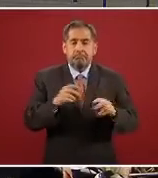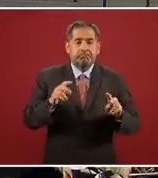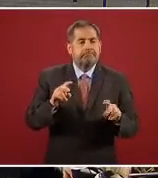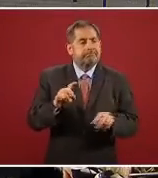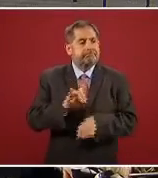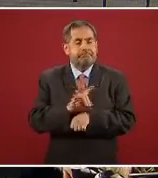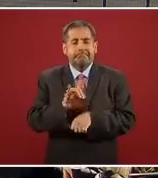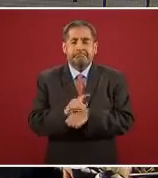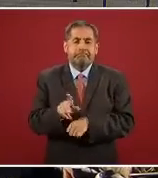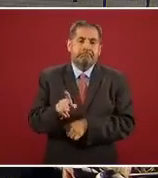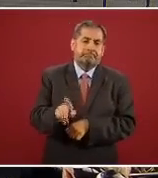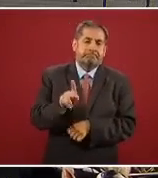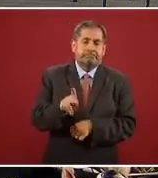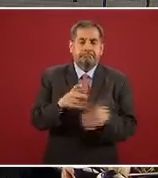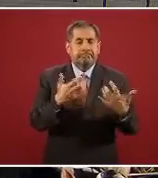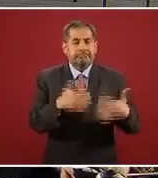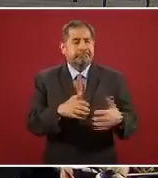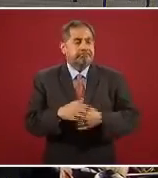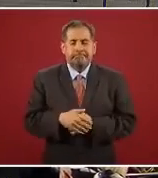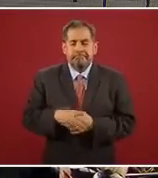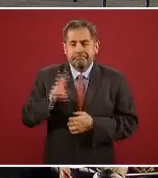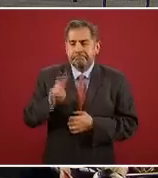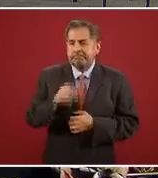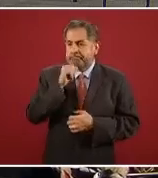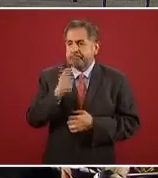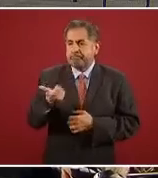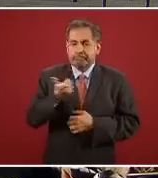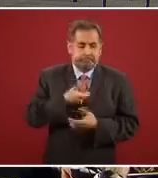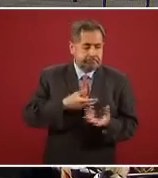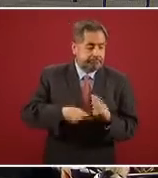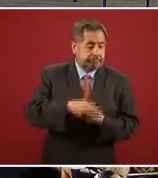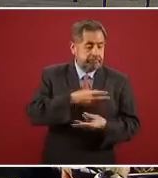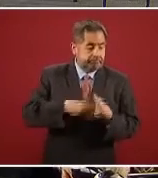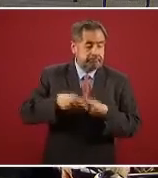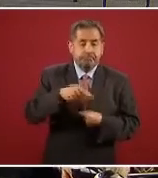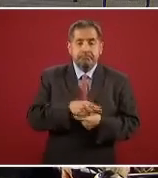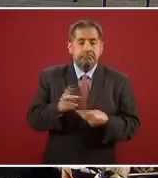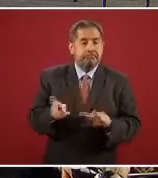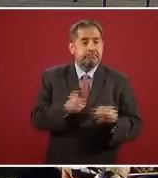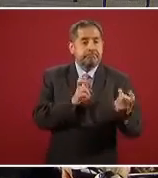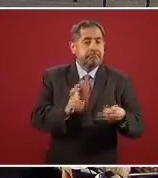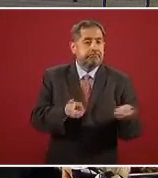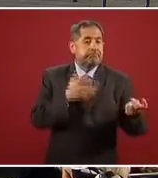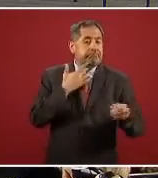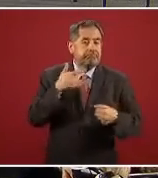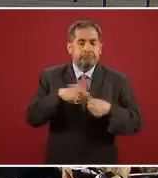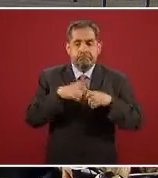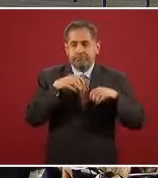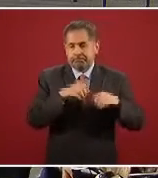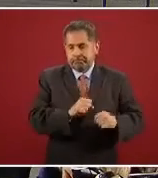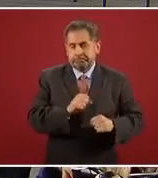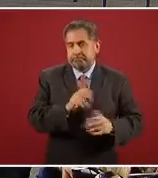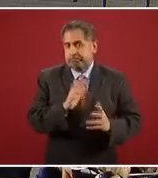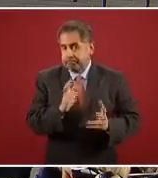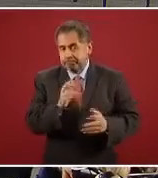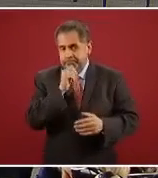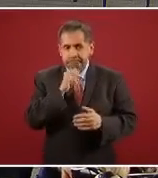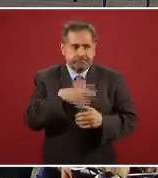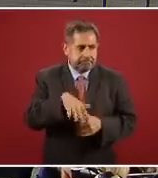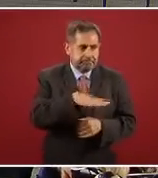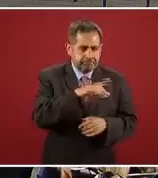que finalmente terminaban lavando el dinero proveniente del robo de hidrocarburos. Este grupo se ha